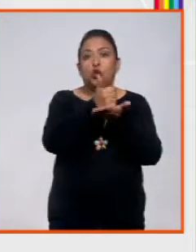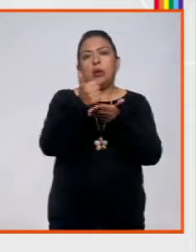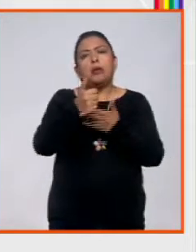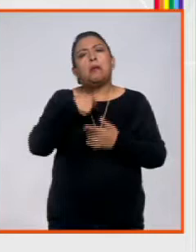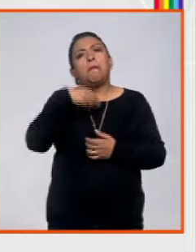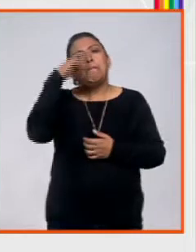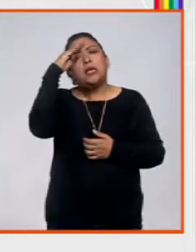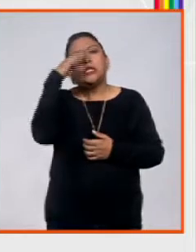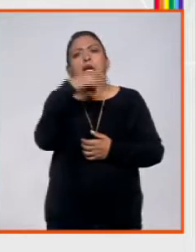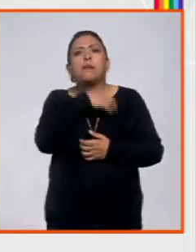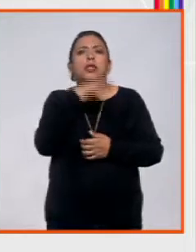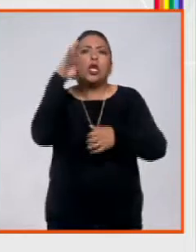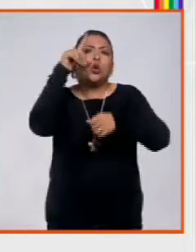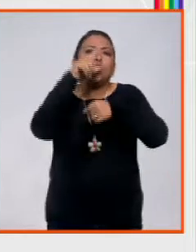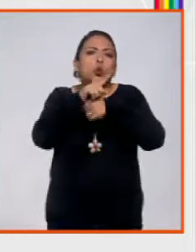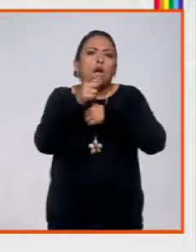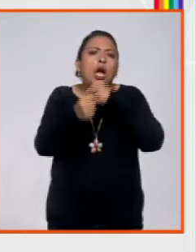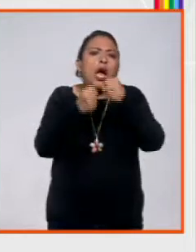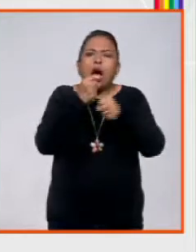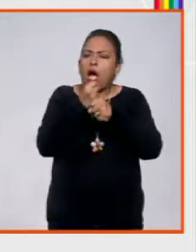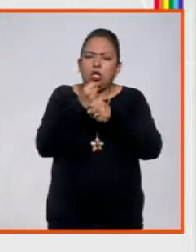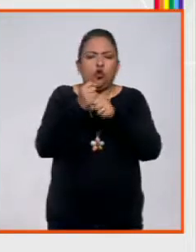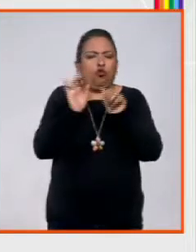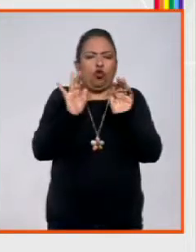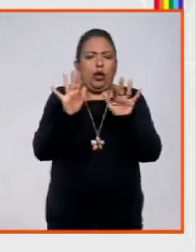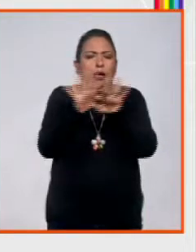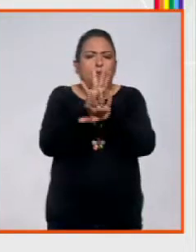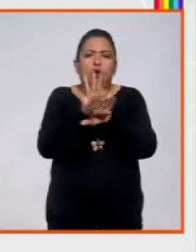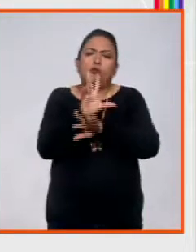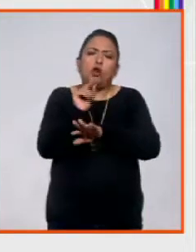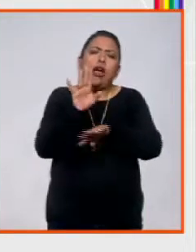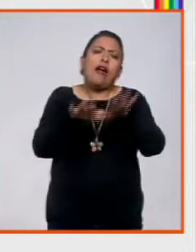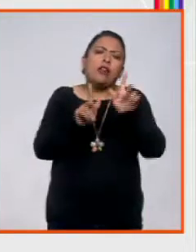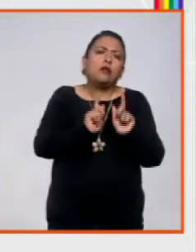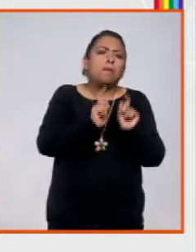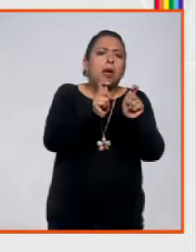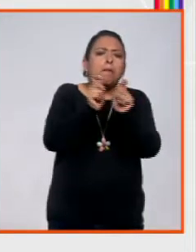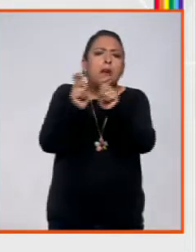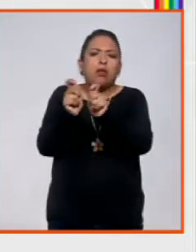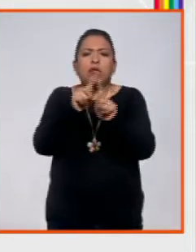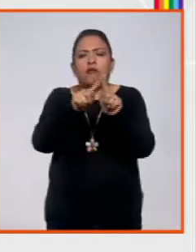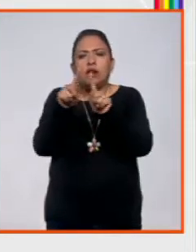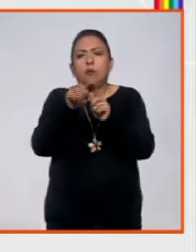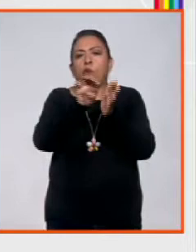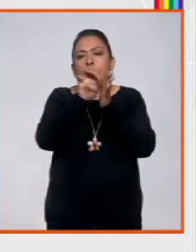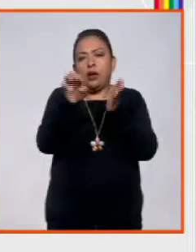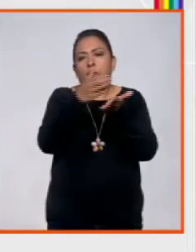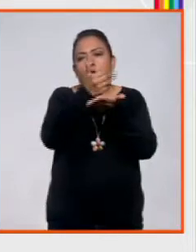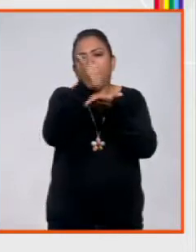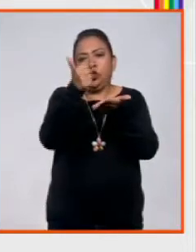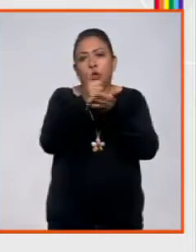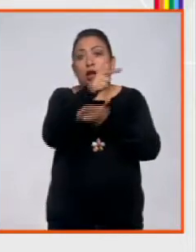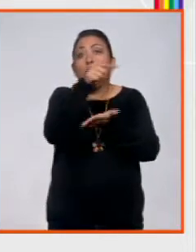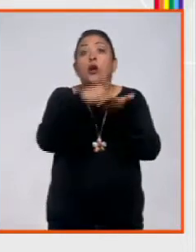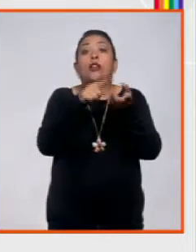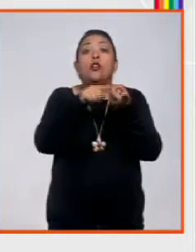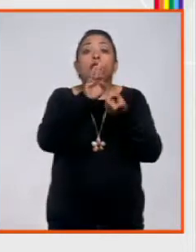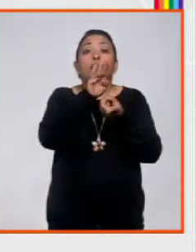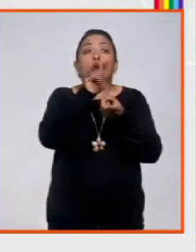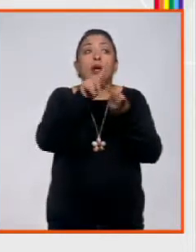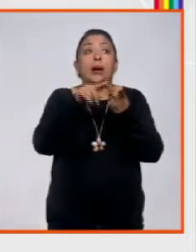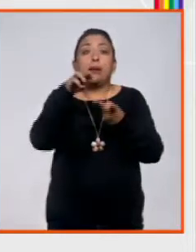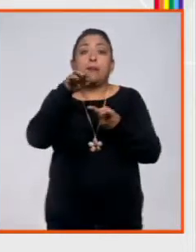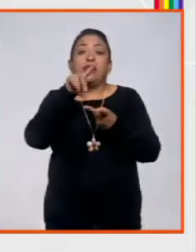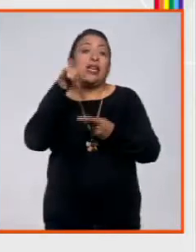pensaría es una capital cultural por año y no necesariamente a veces se designan a varias como es el caso de plovdiv este año en bulgaria y matera